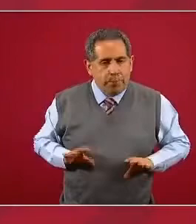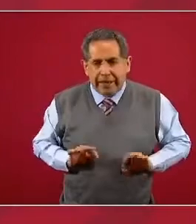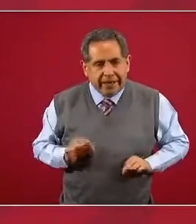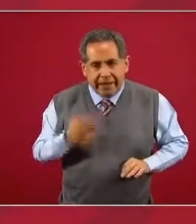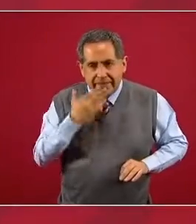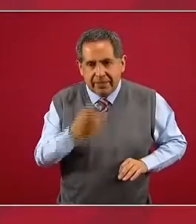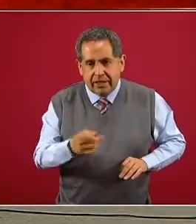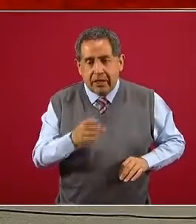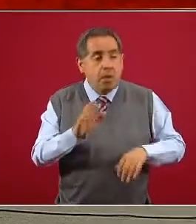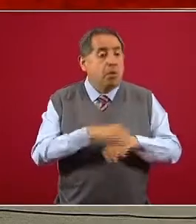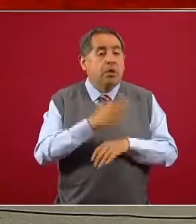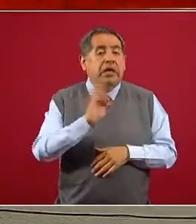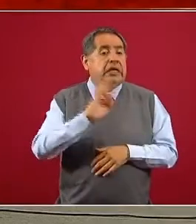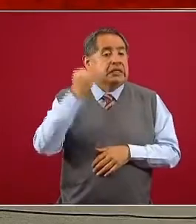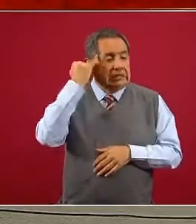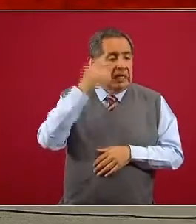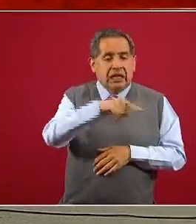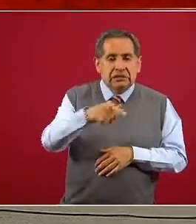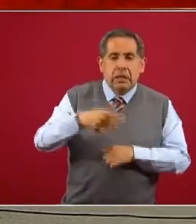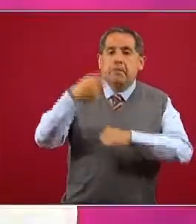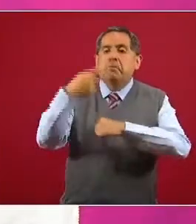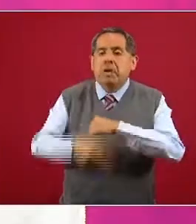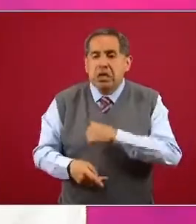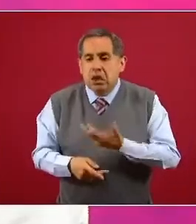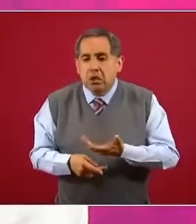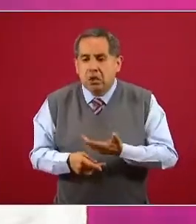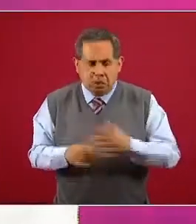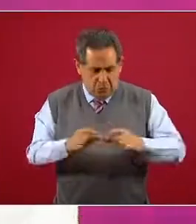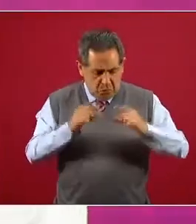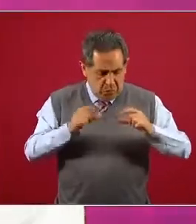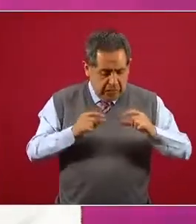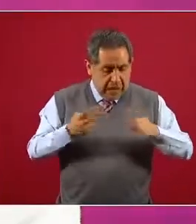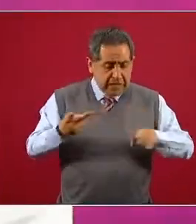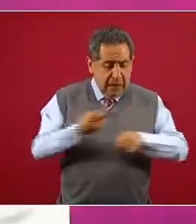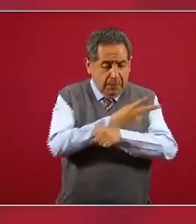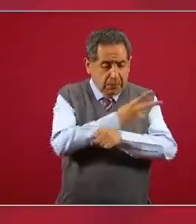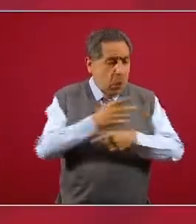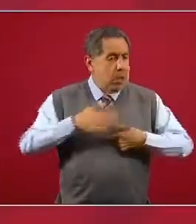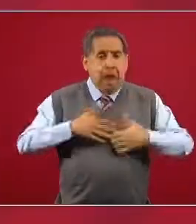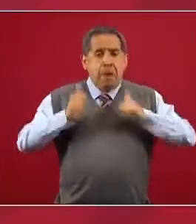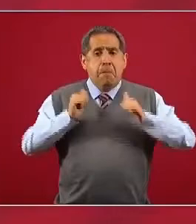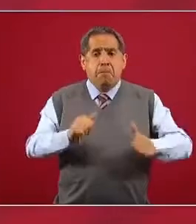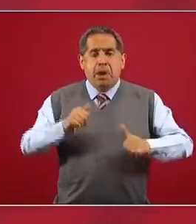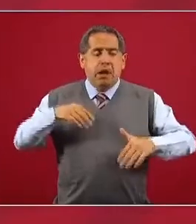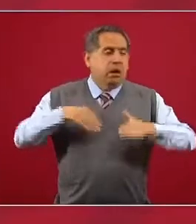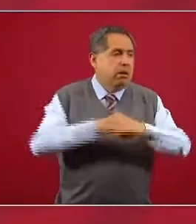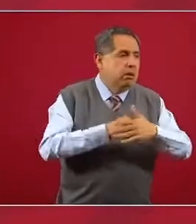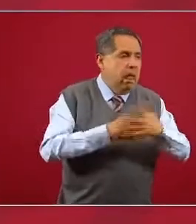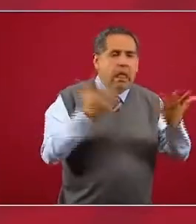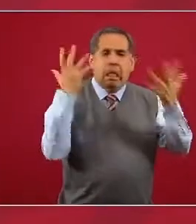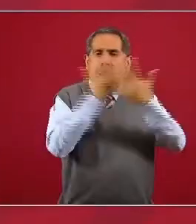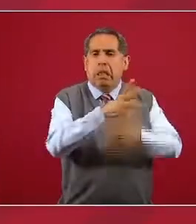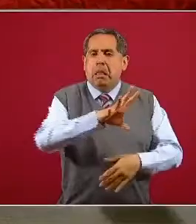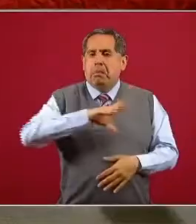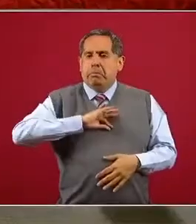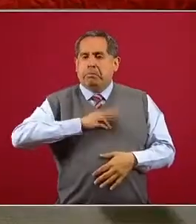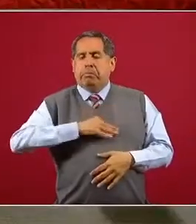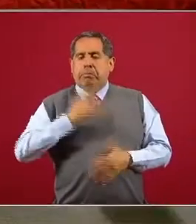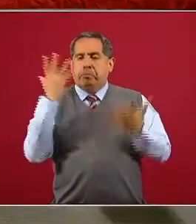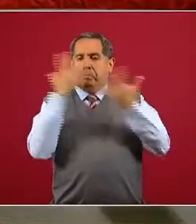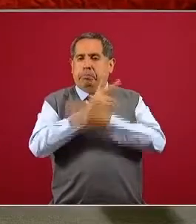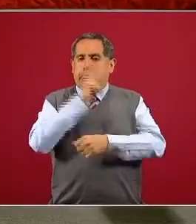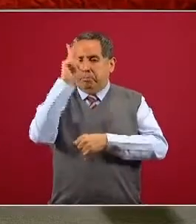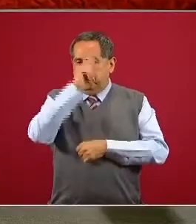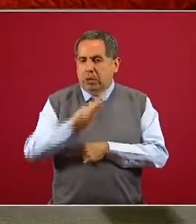porque podrían inducir un riesgo por el hecho de suponer que las personas que tengan pruebas positivas ya no